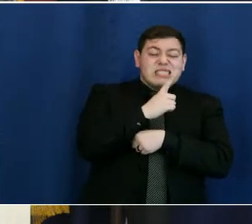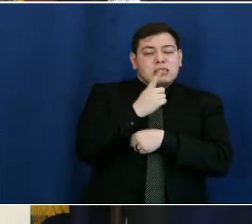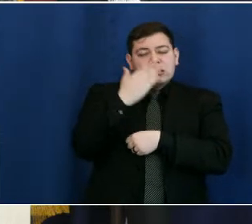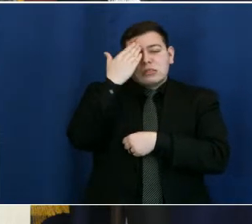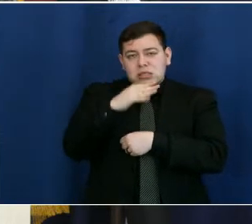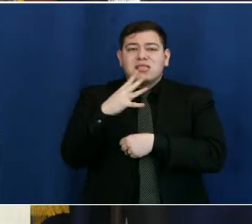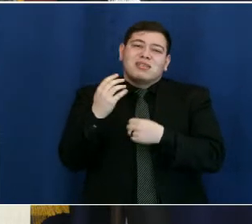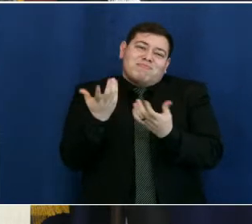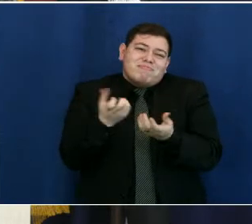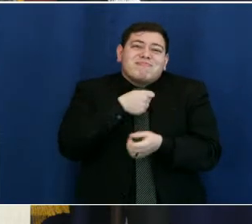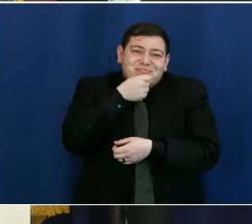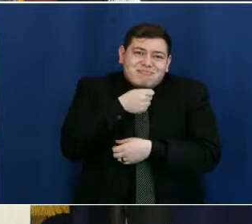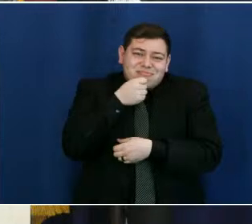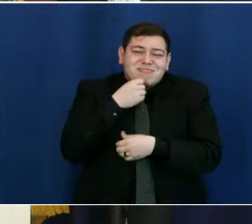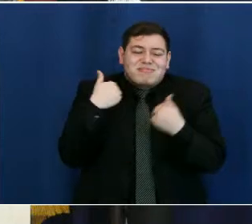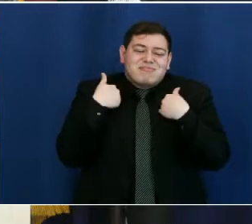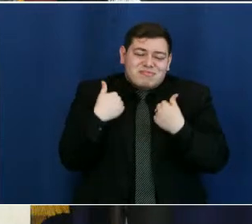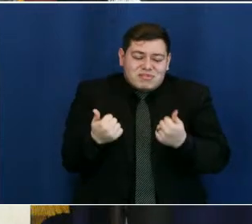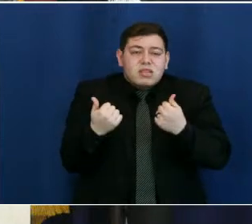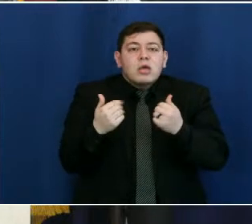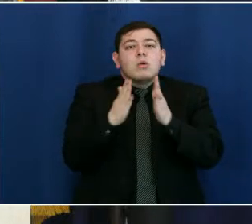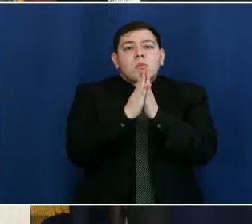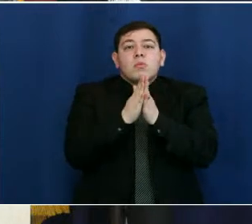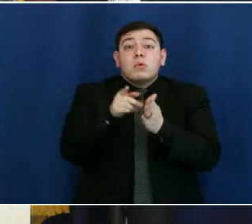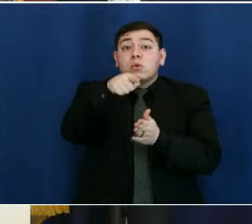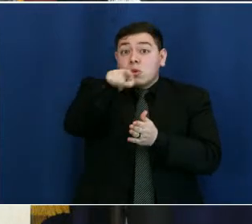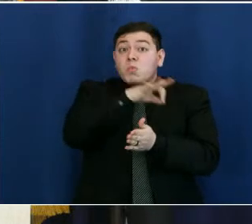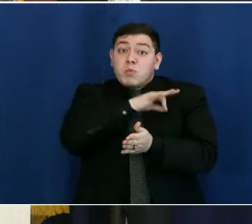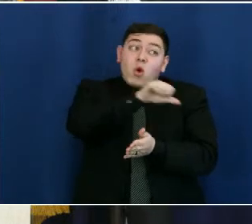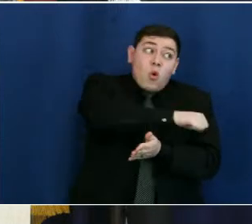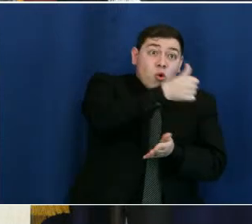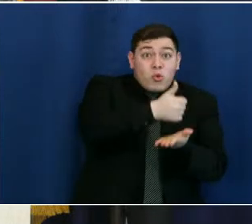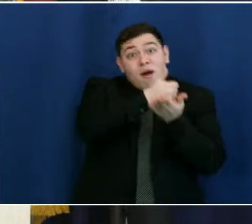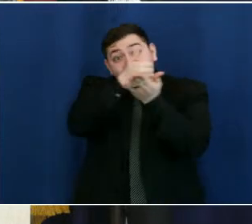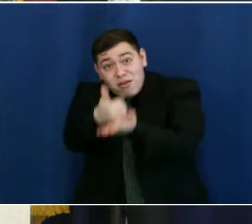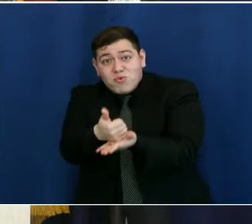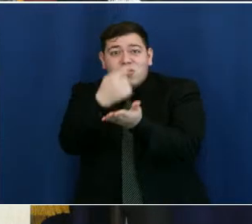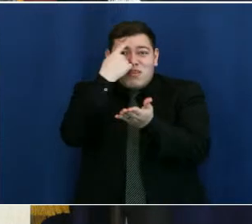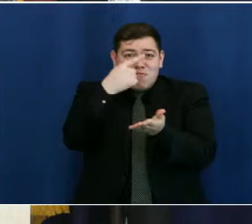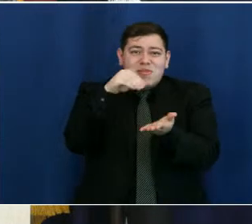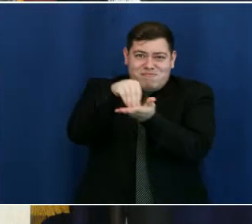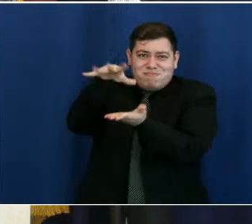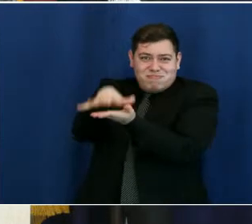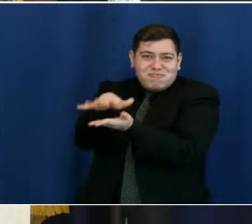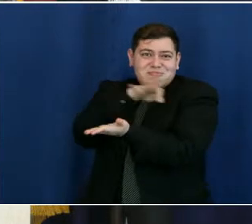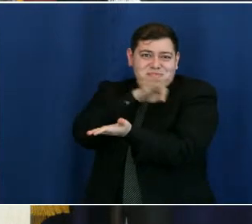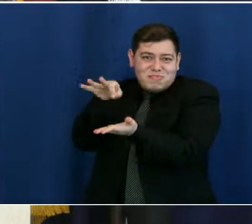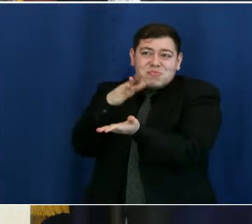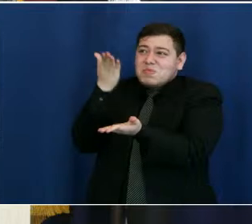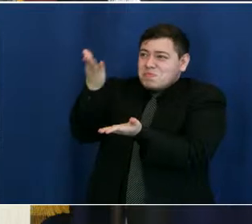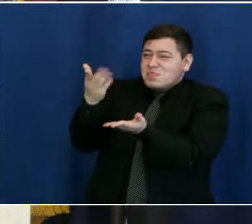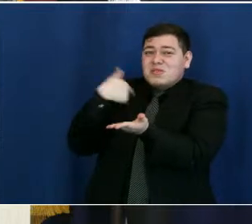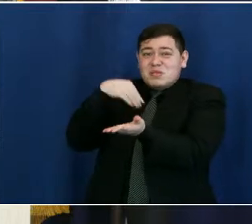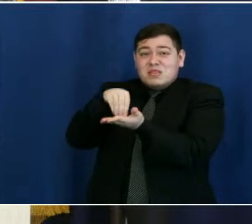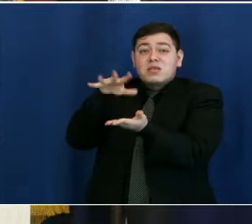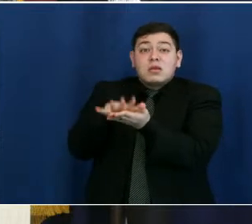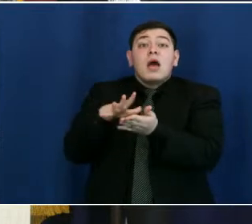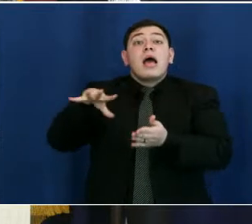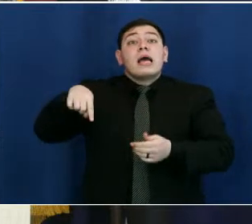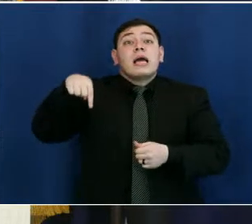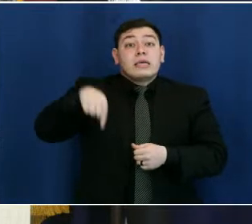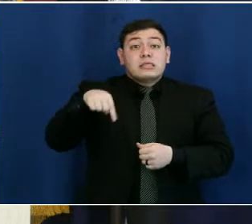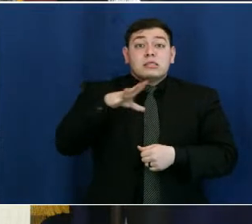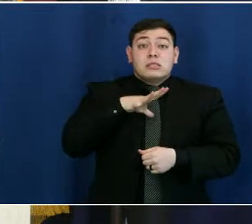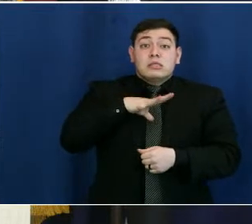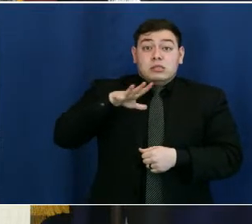ustedes pueden, ayúdenos a programar citas para ellos. Nuestro personal del condado está haciendo todo lo posible para asegurar que